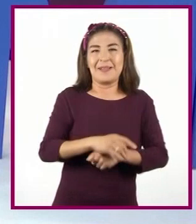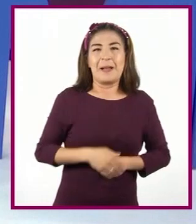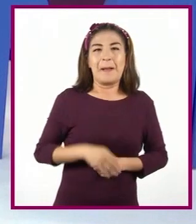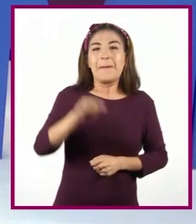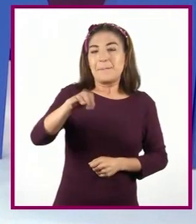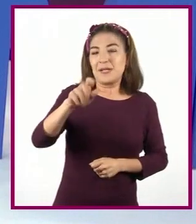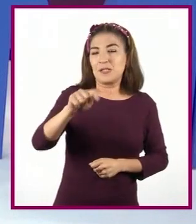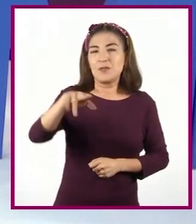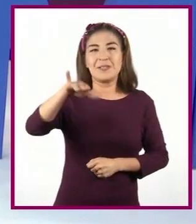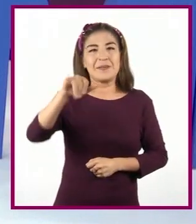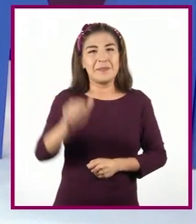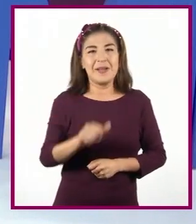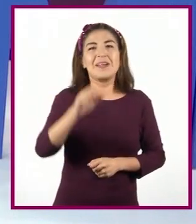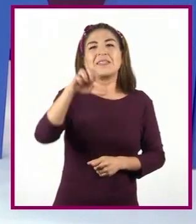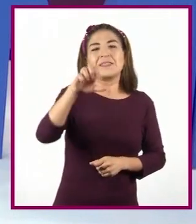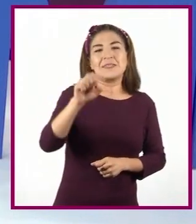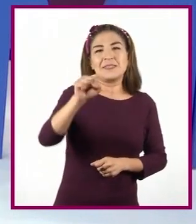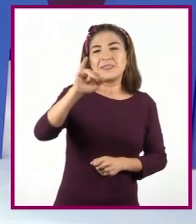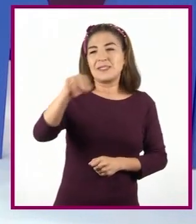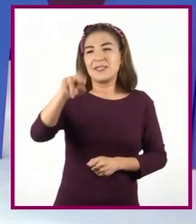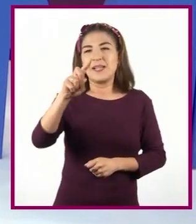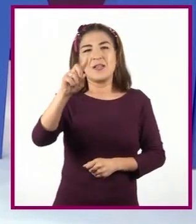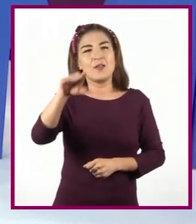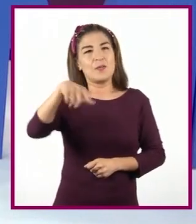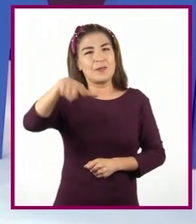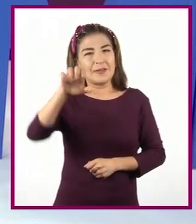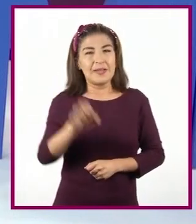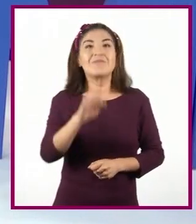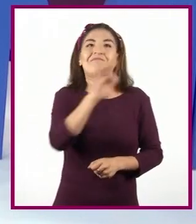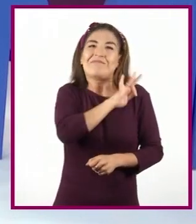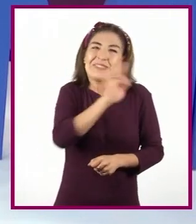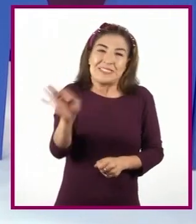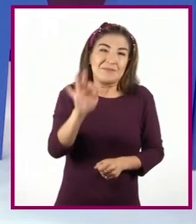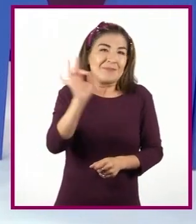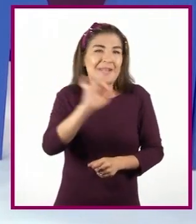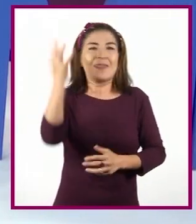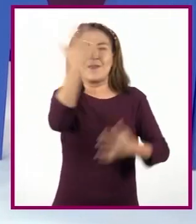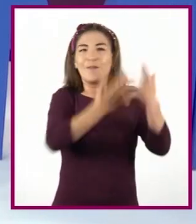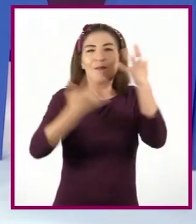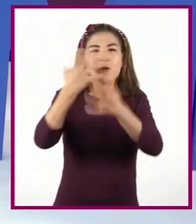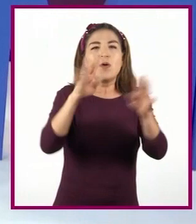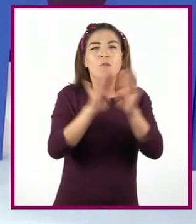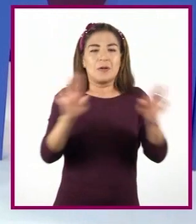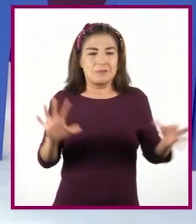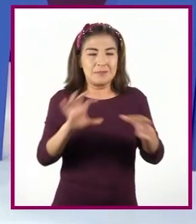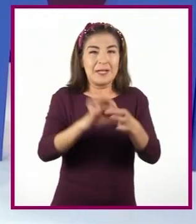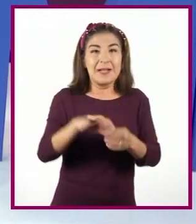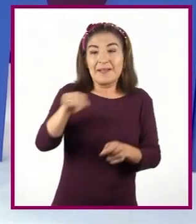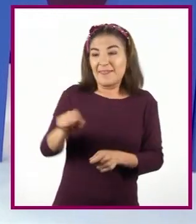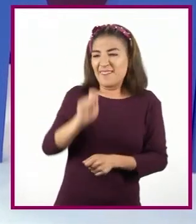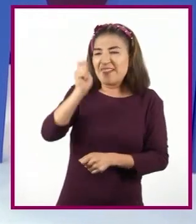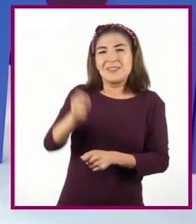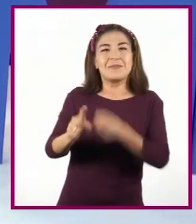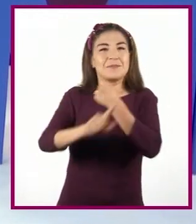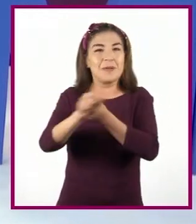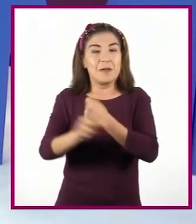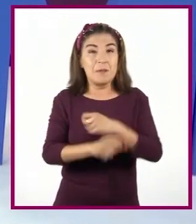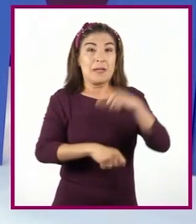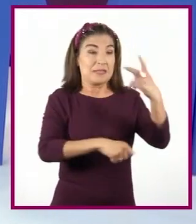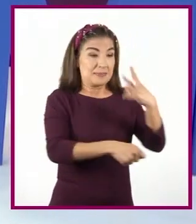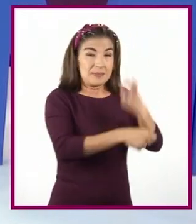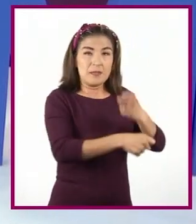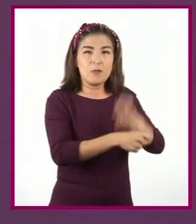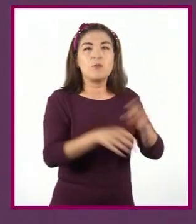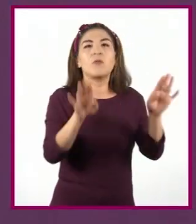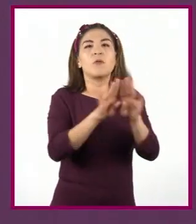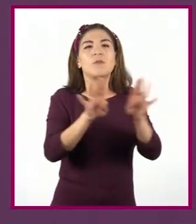la sinécdoque se pueden confundir. Solo recuerden que la primera usa una relación de causa-efecto y la segunda la